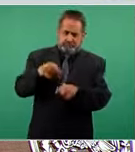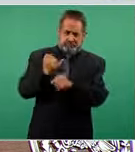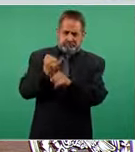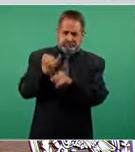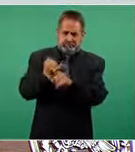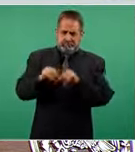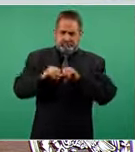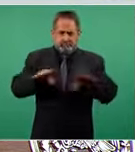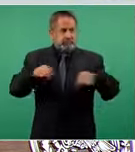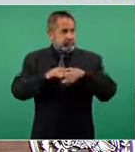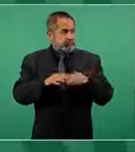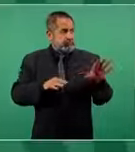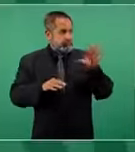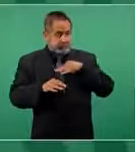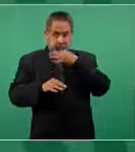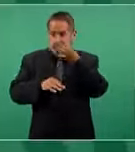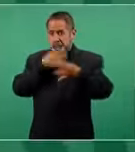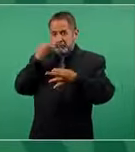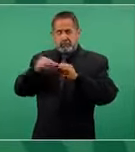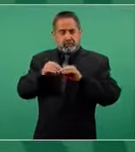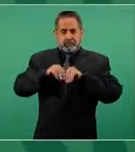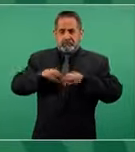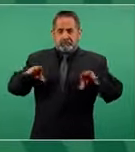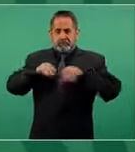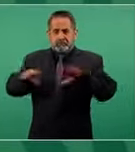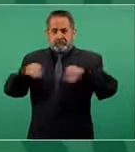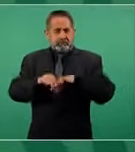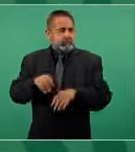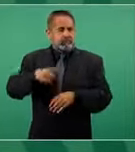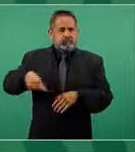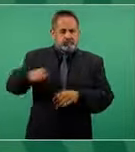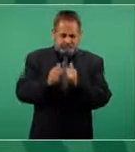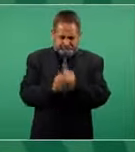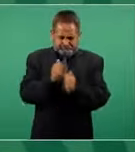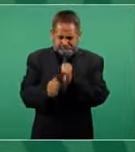es un medio de comunicación. Todos nos podemos